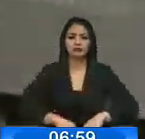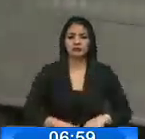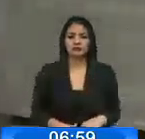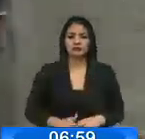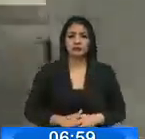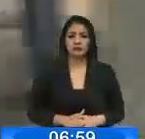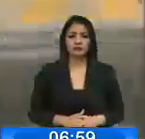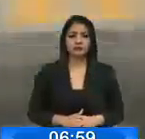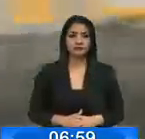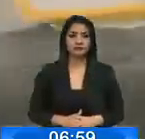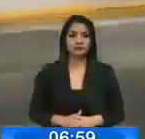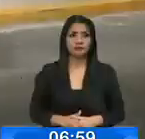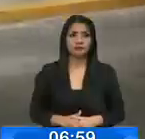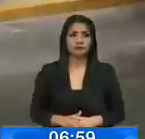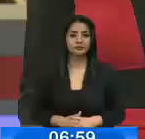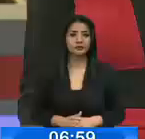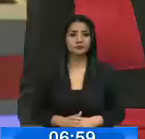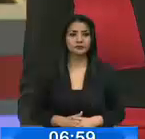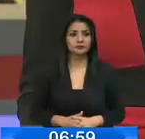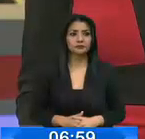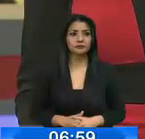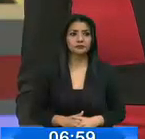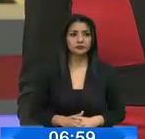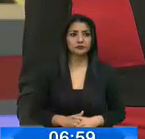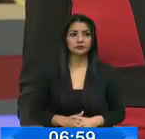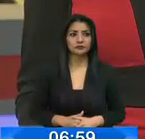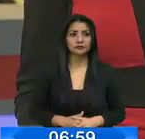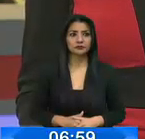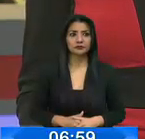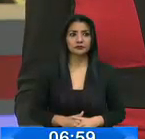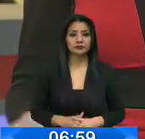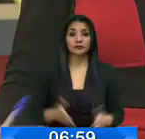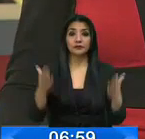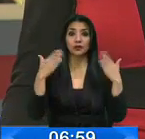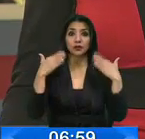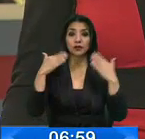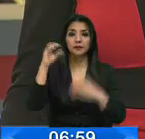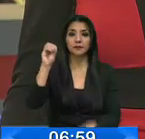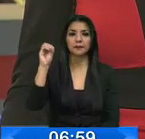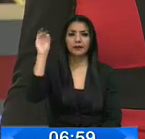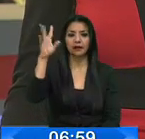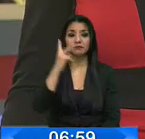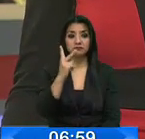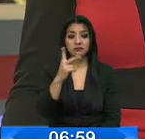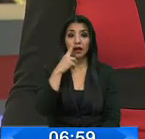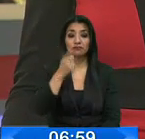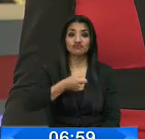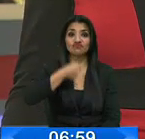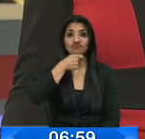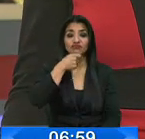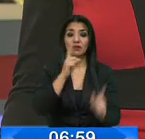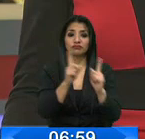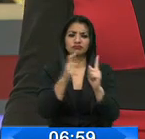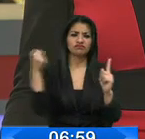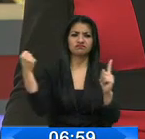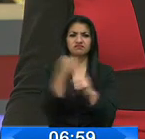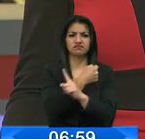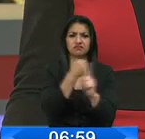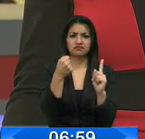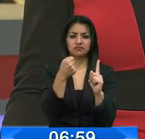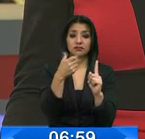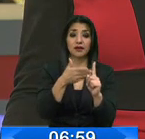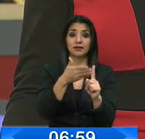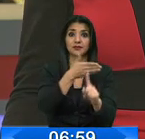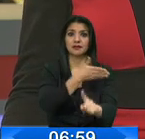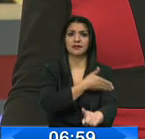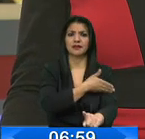informó Iván Casamen. Y en Guayaquil, un video captó a un adulto mayor golpeando a un sujeto que, según la policía, minutos